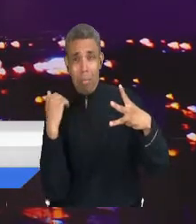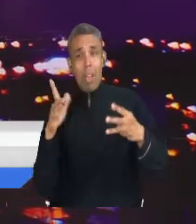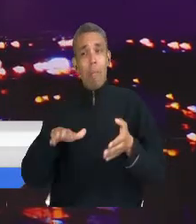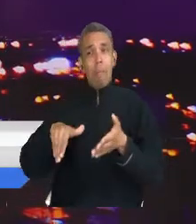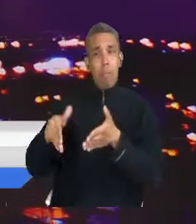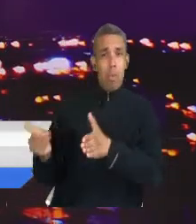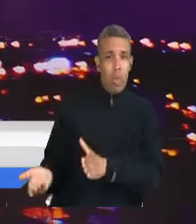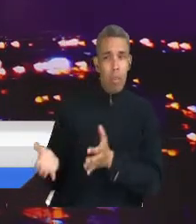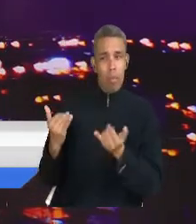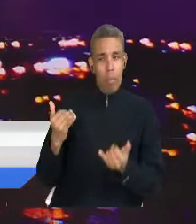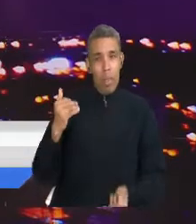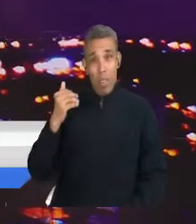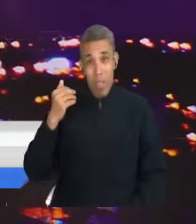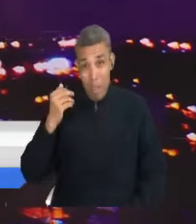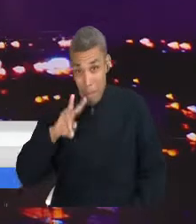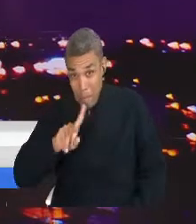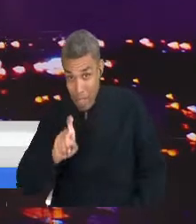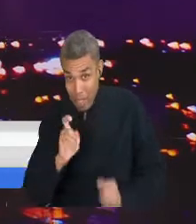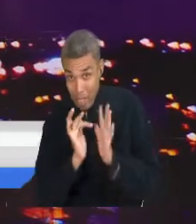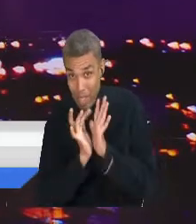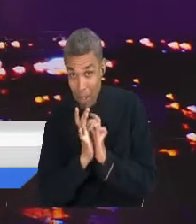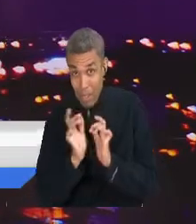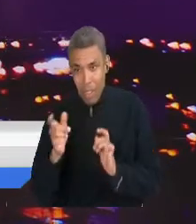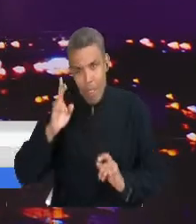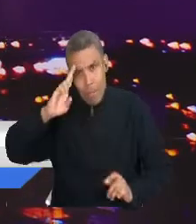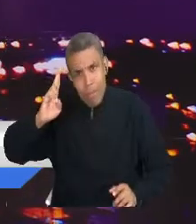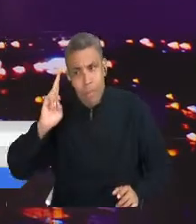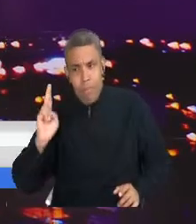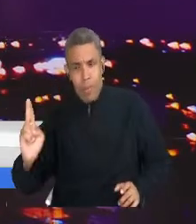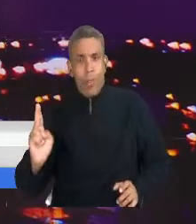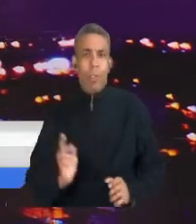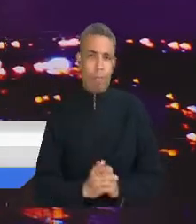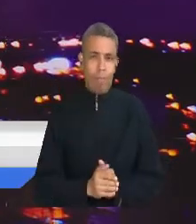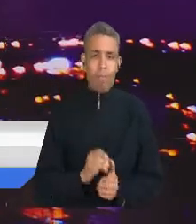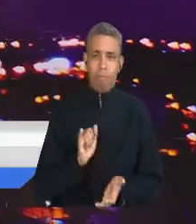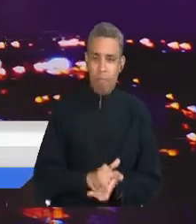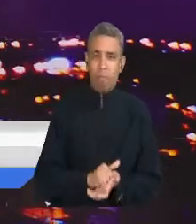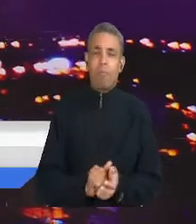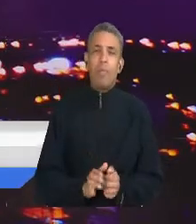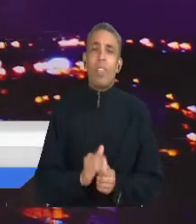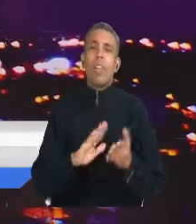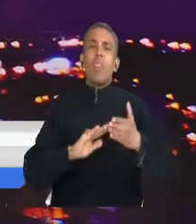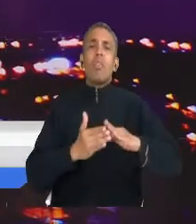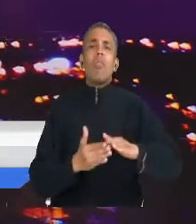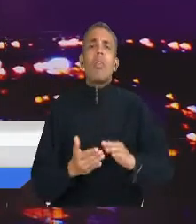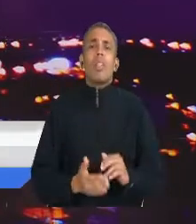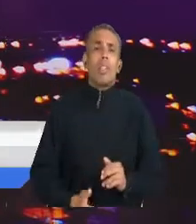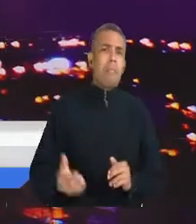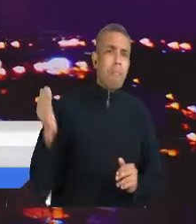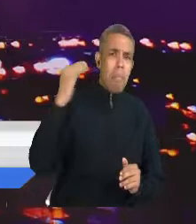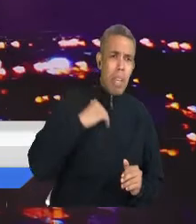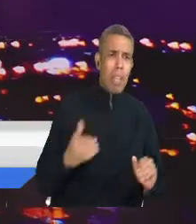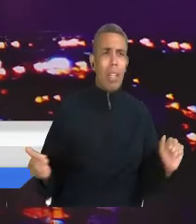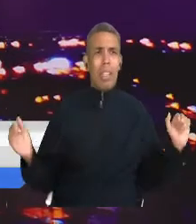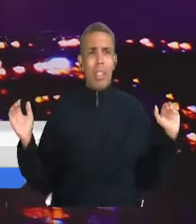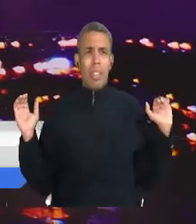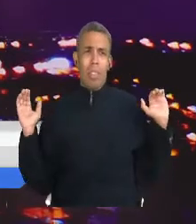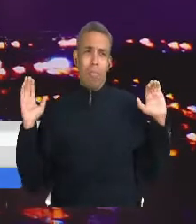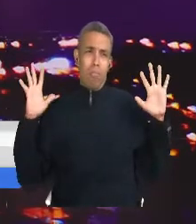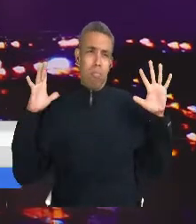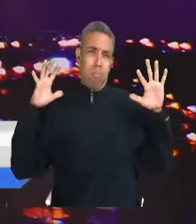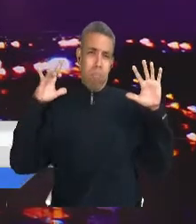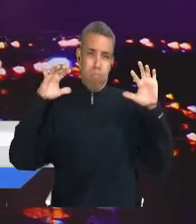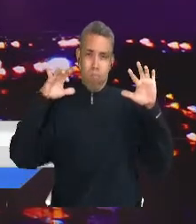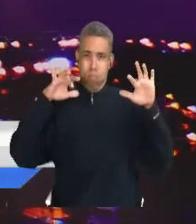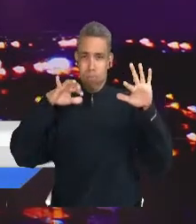un gran homenaje, y la invitación cordial a todos los barranqueños para que nos acompañen, como siempre, en